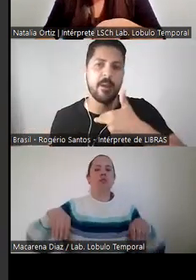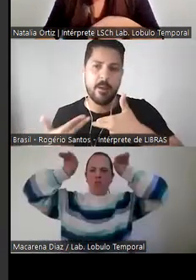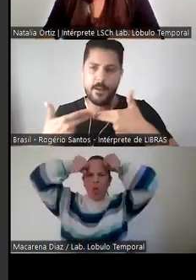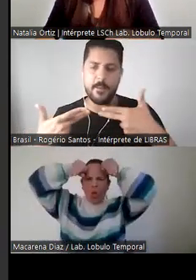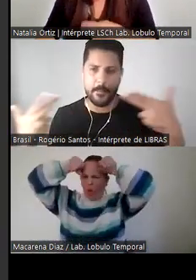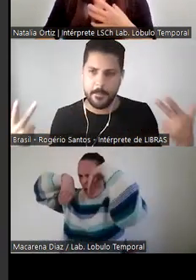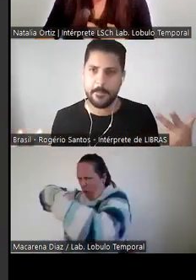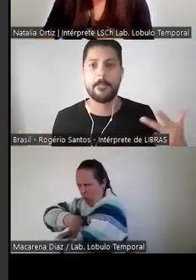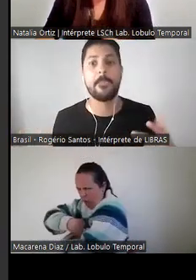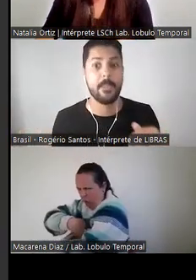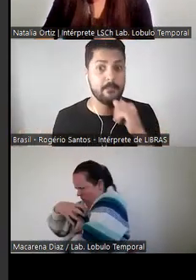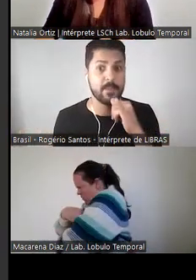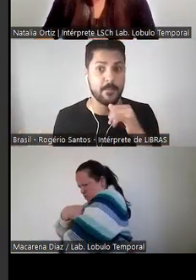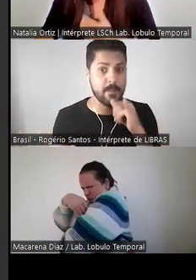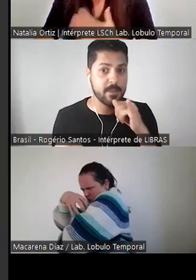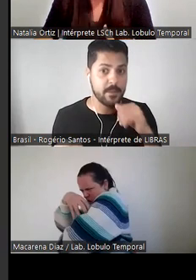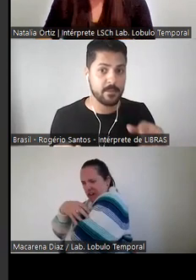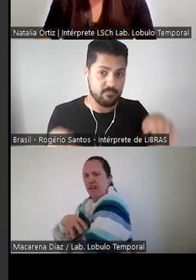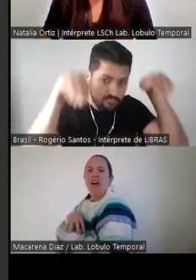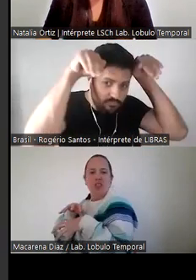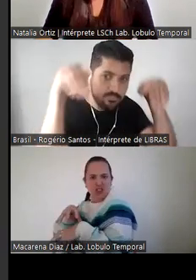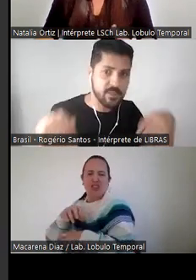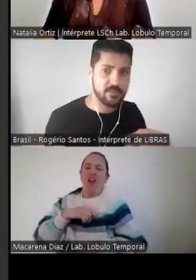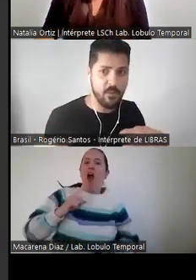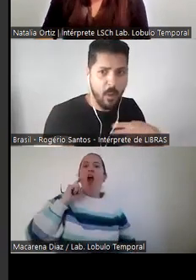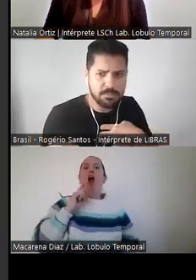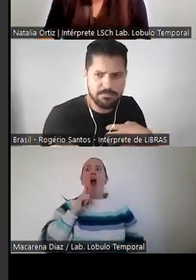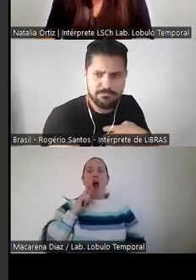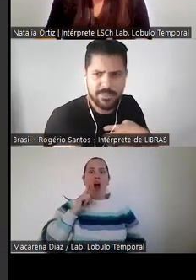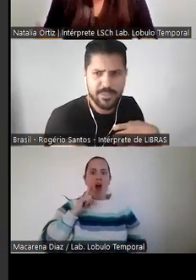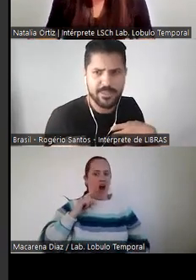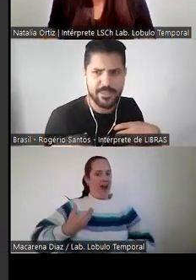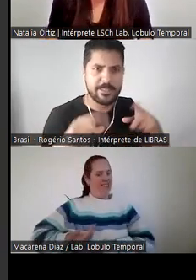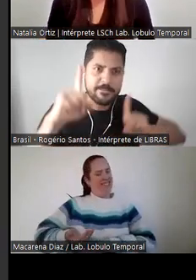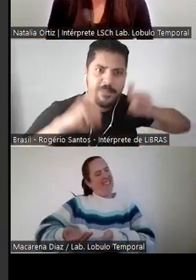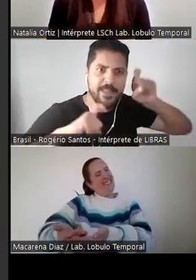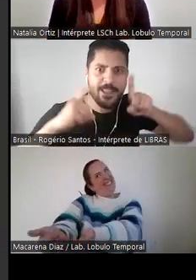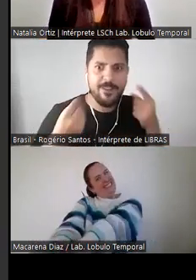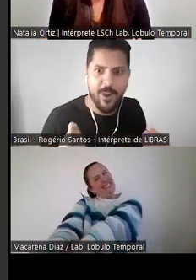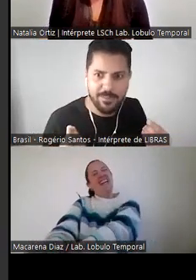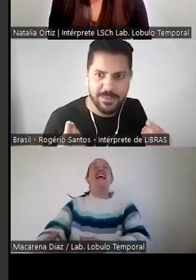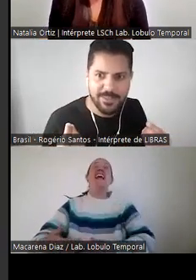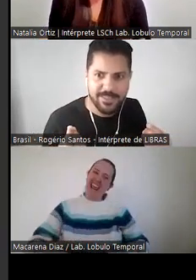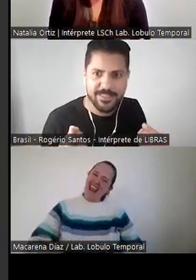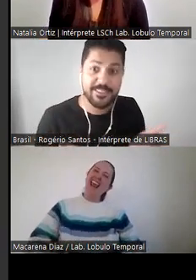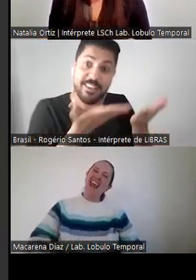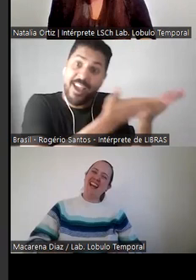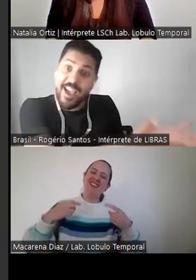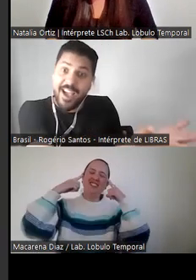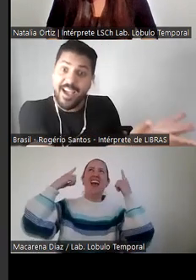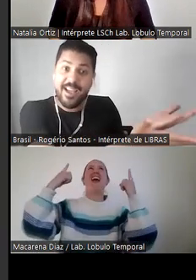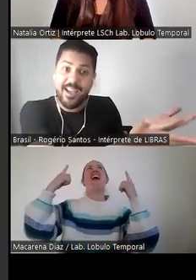acabas de hacer, significa enojo, y se dice de esta forma, pero también lo puedo hacer de muchas otras formas, sin dar la